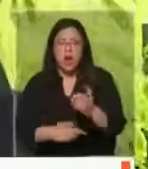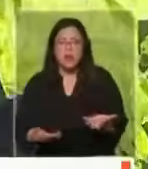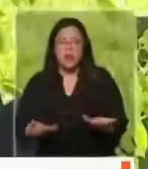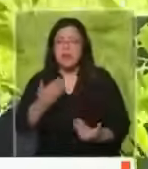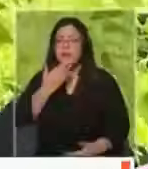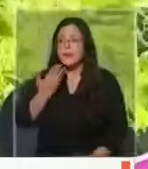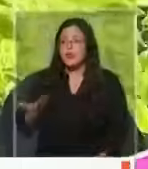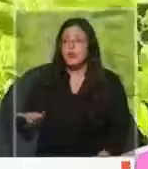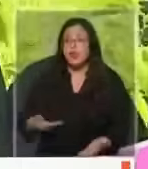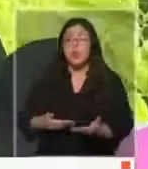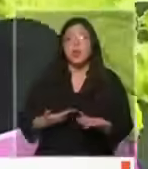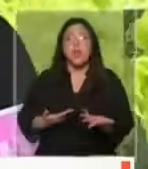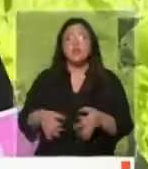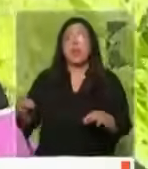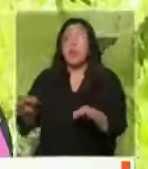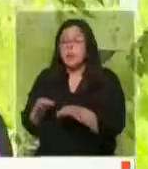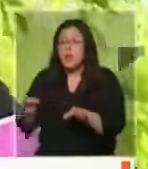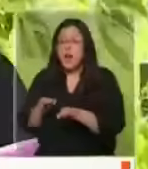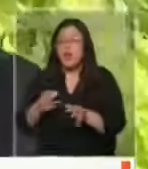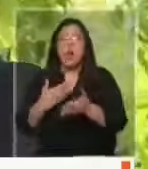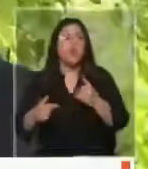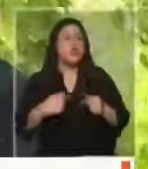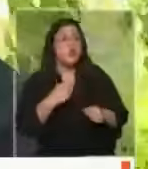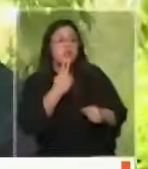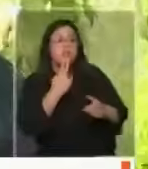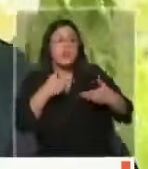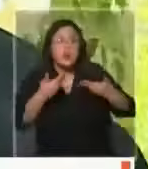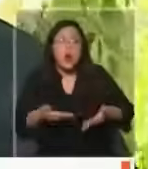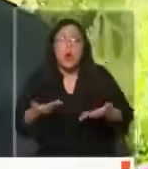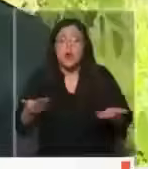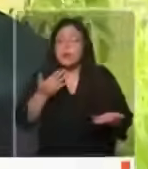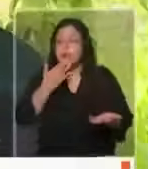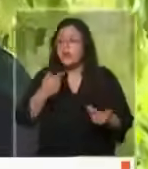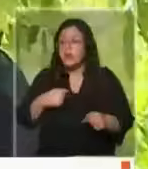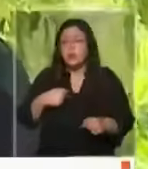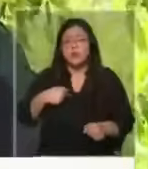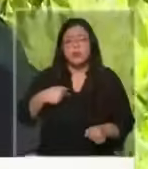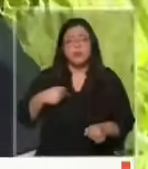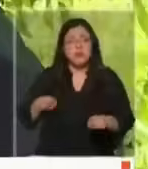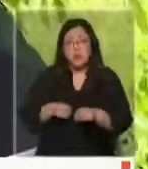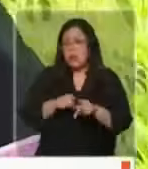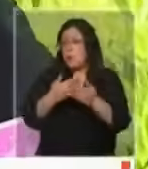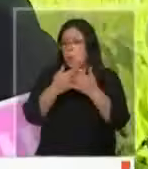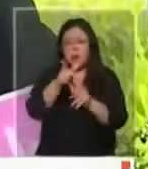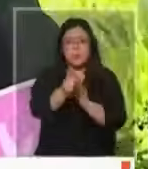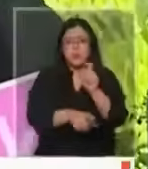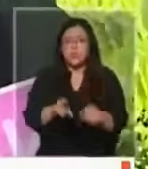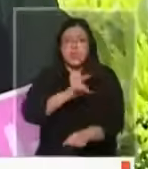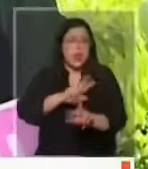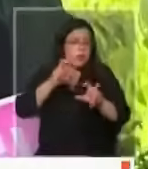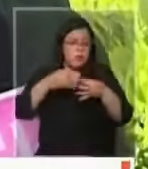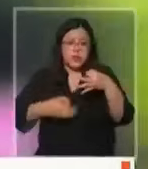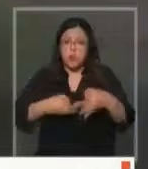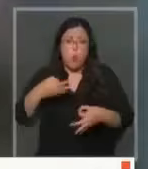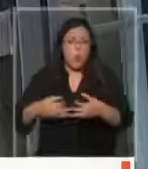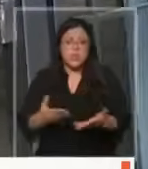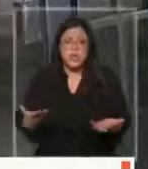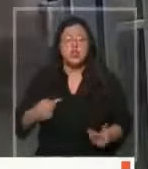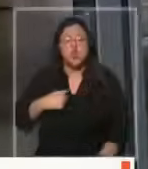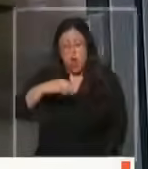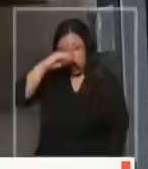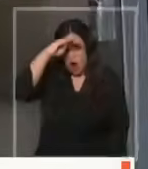conocer el lugar donde me mantengo residiendo y por lo tanto, por supuesto, me voy a someter como cualquier chileno a los procesos judiciales en los cuales confío.